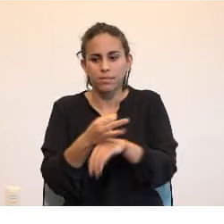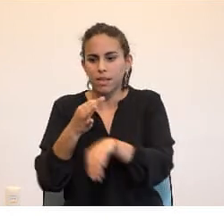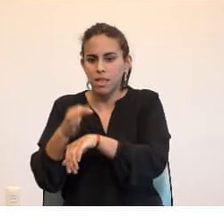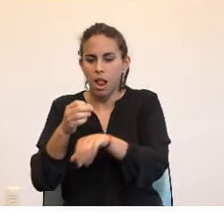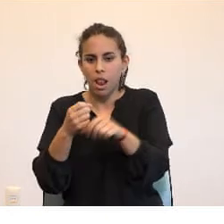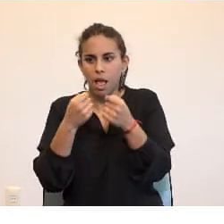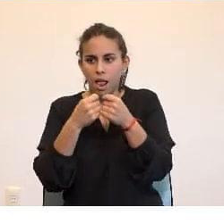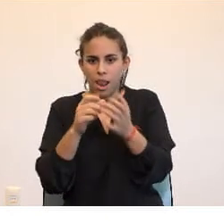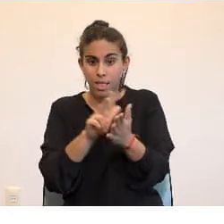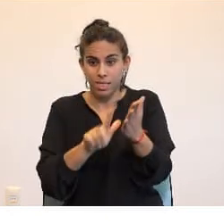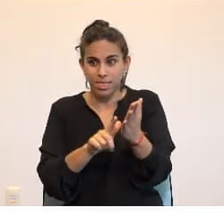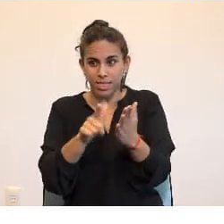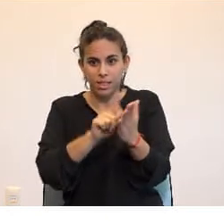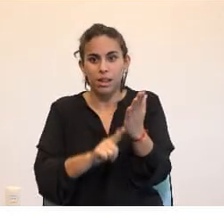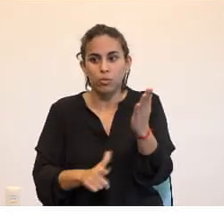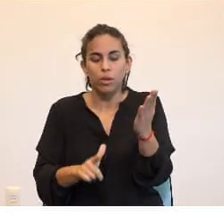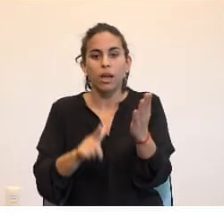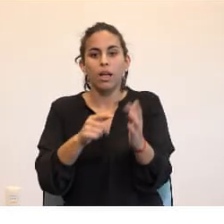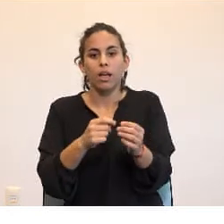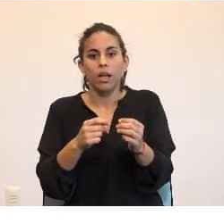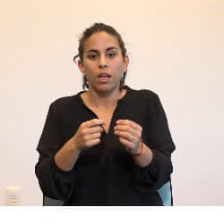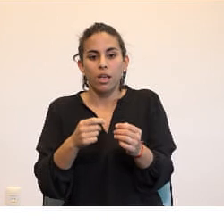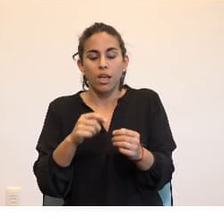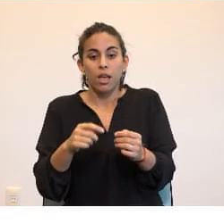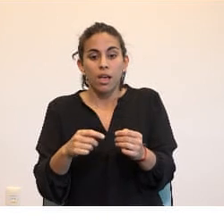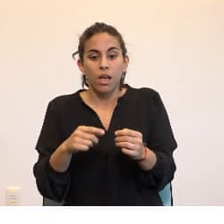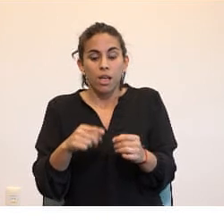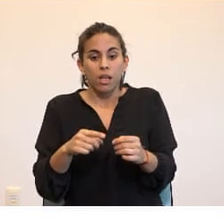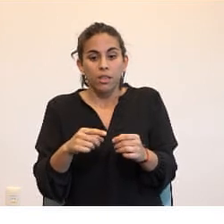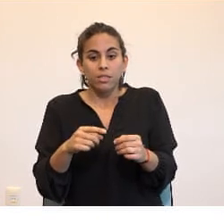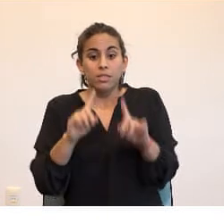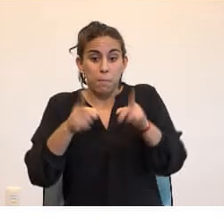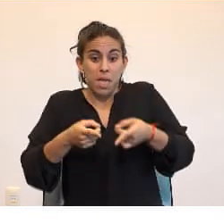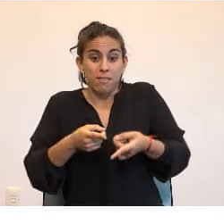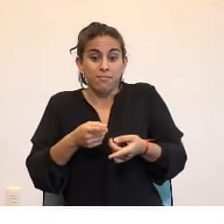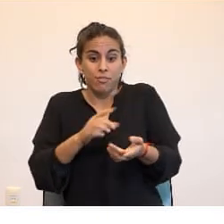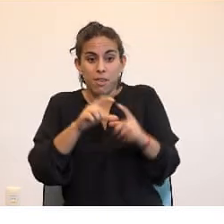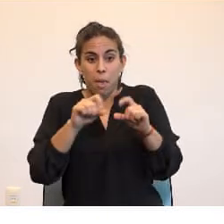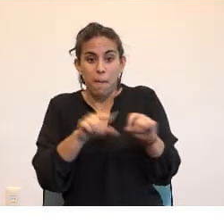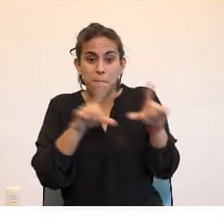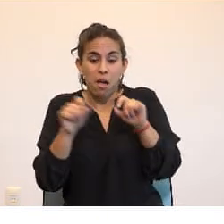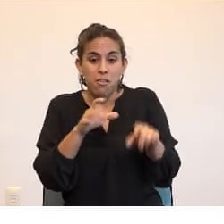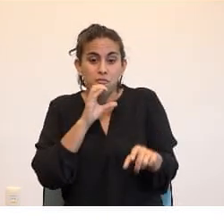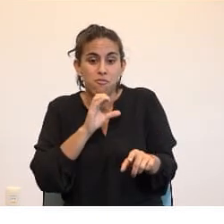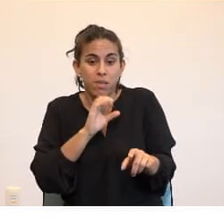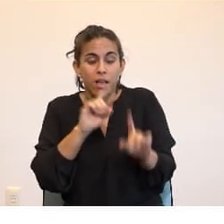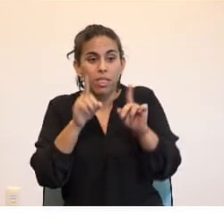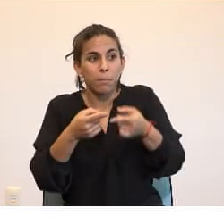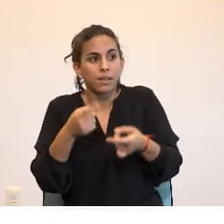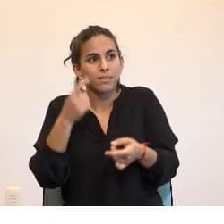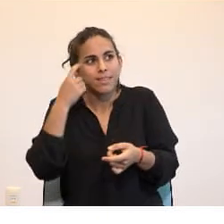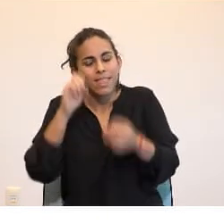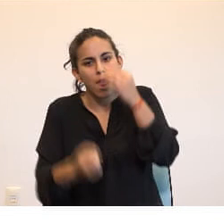literatura, concretamente la obra de Vargas Llosa, Los cachorros, a partir de memes. Y otra vez esa capacidad innovadora. Me